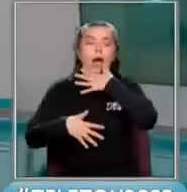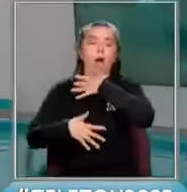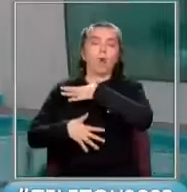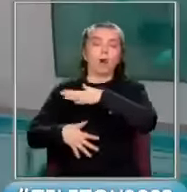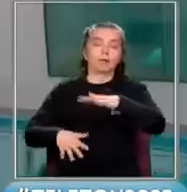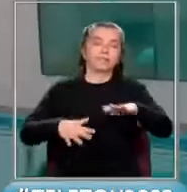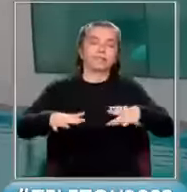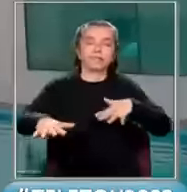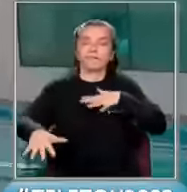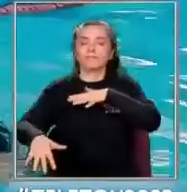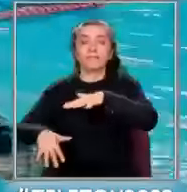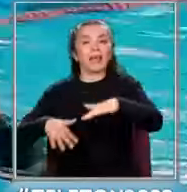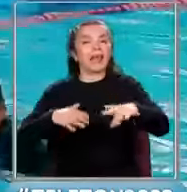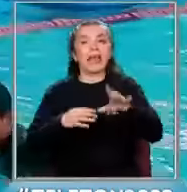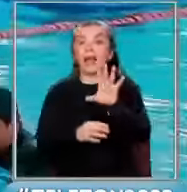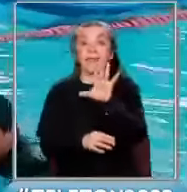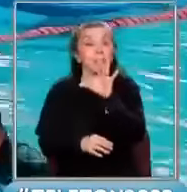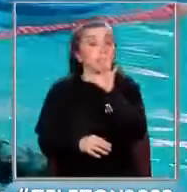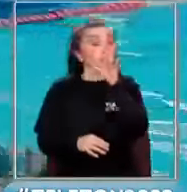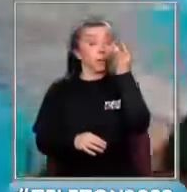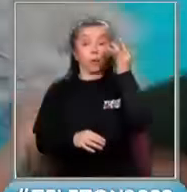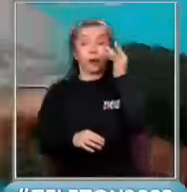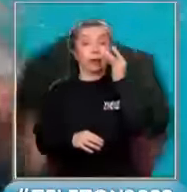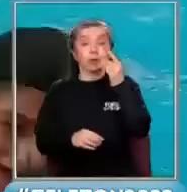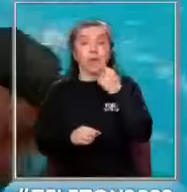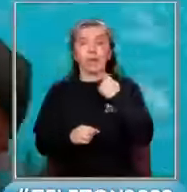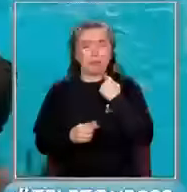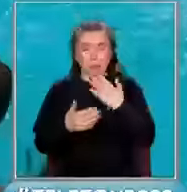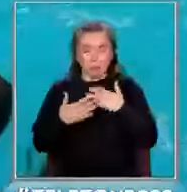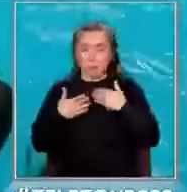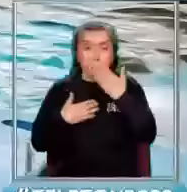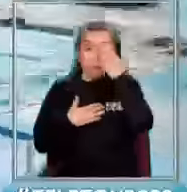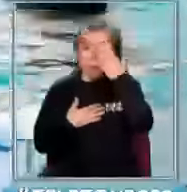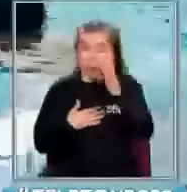vuelta. Que se den cuenta de que no es una piscina que les vaya a pasar algo mal.